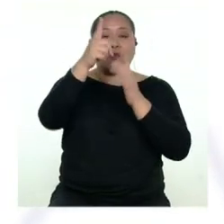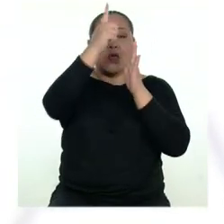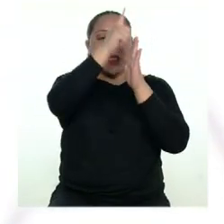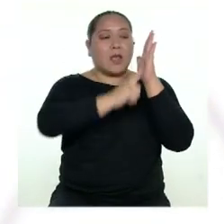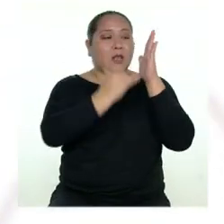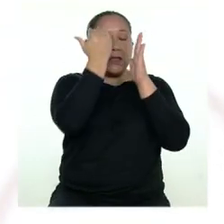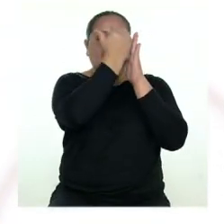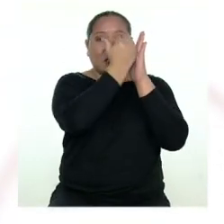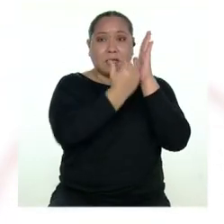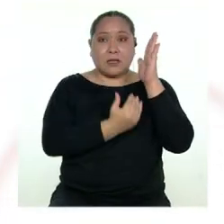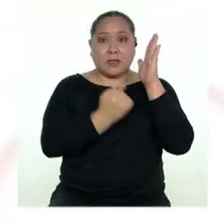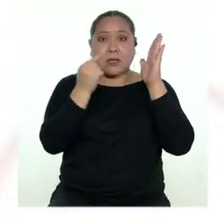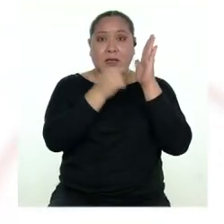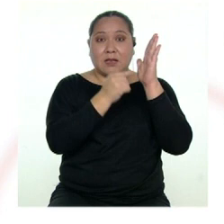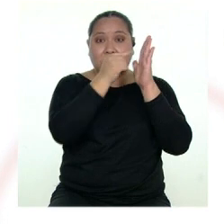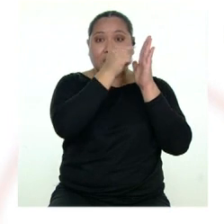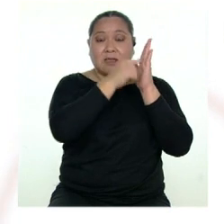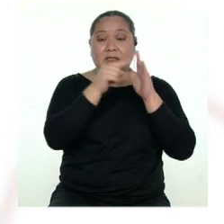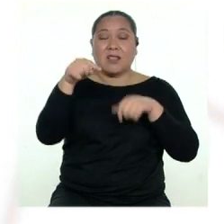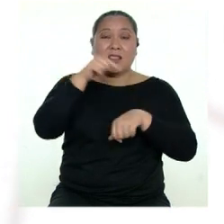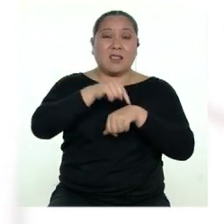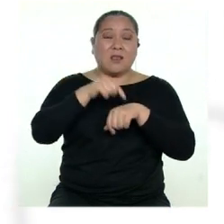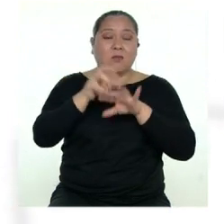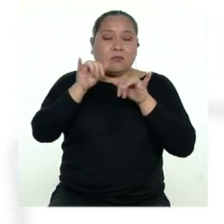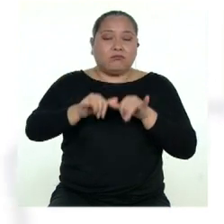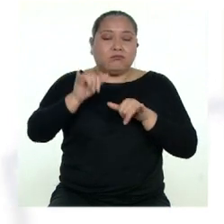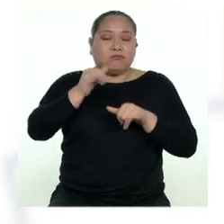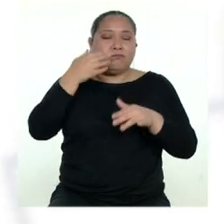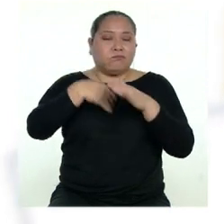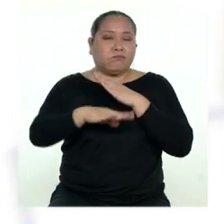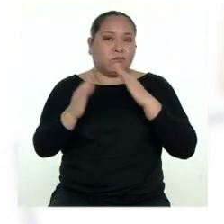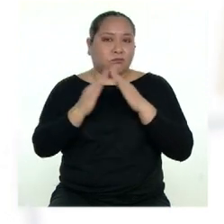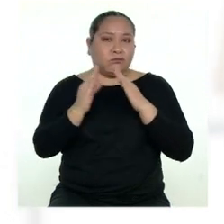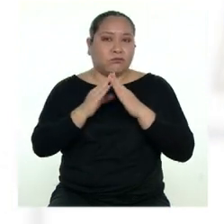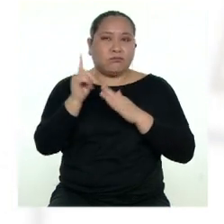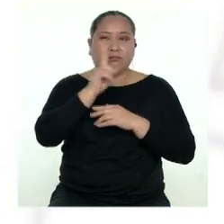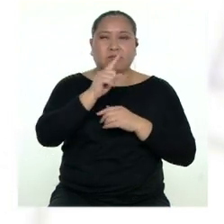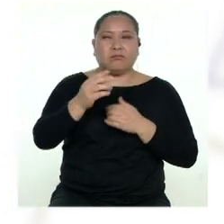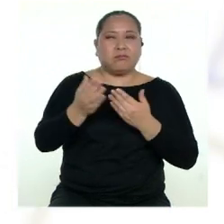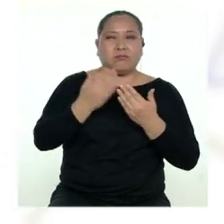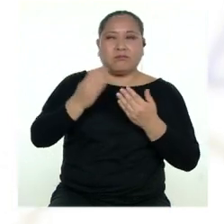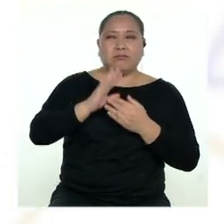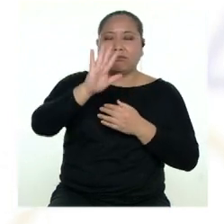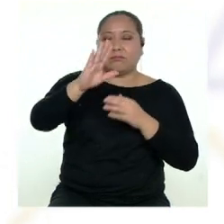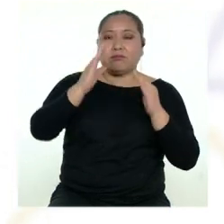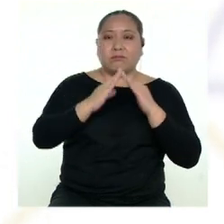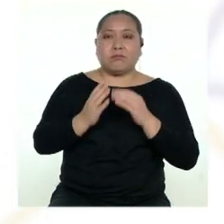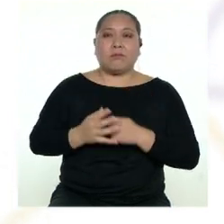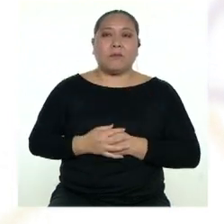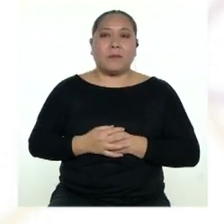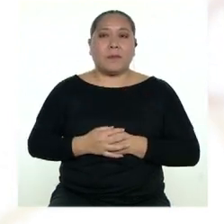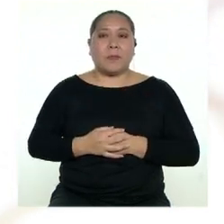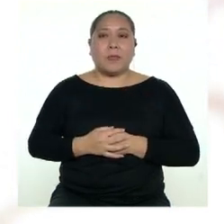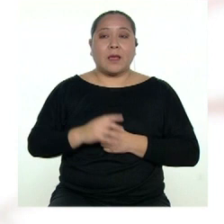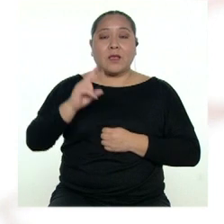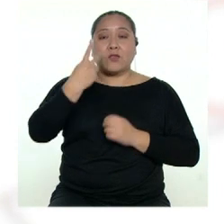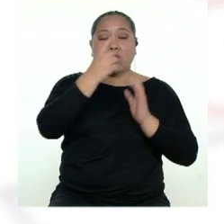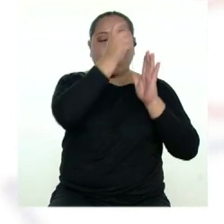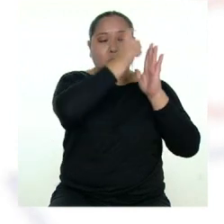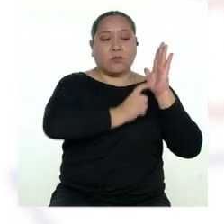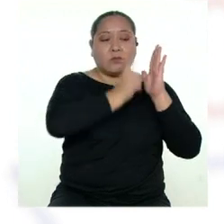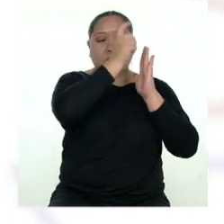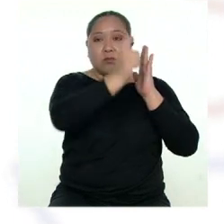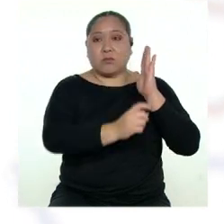de situaciones que hacen que este periodo de aislamiento social no sea tan armonioso para tu hogar. En una segunda columna,